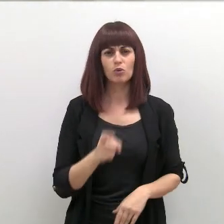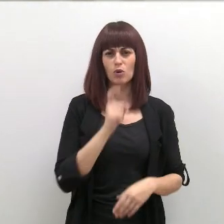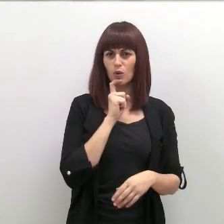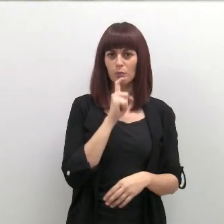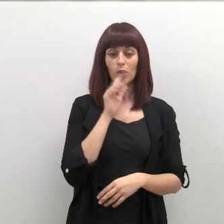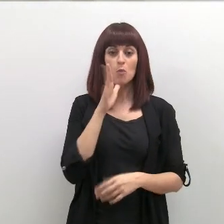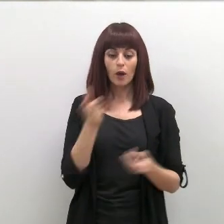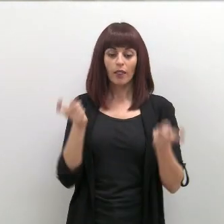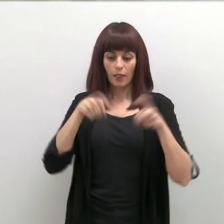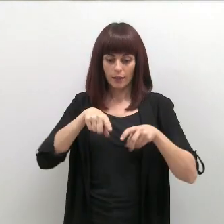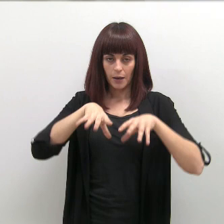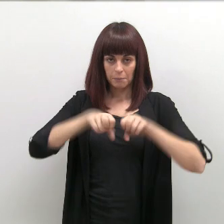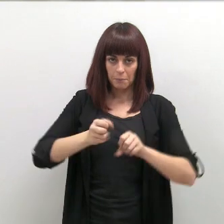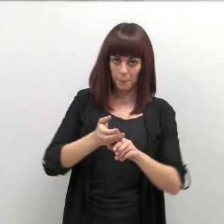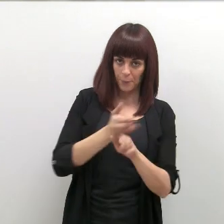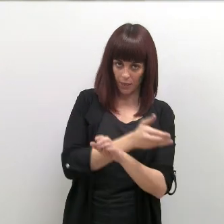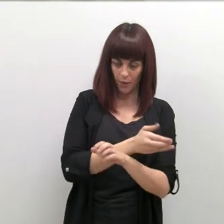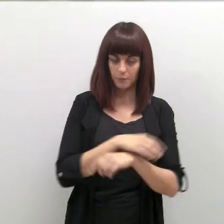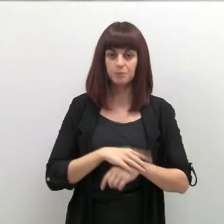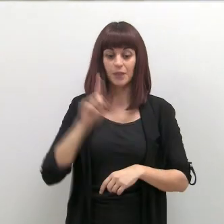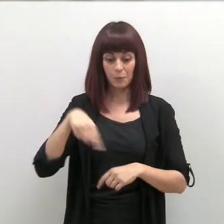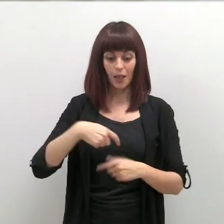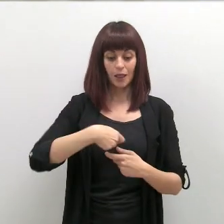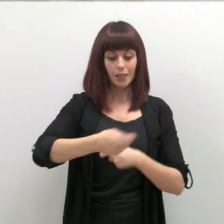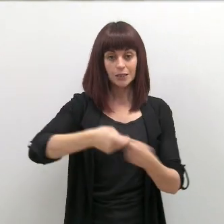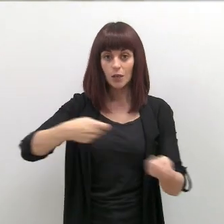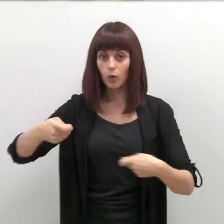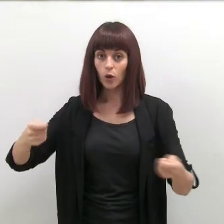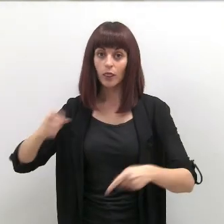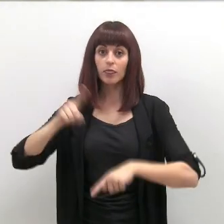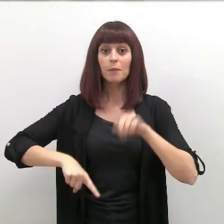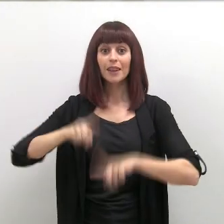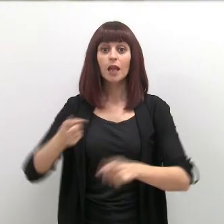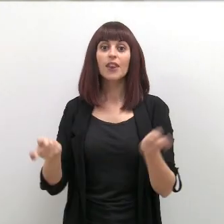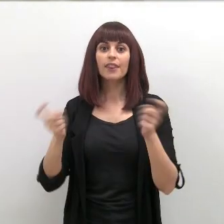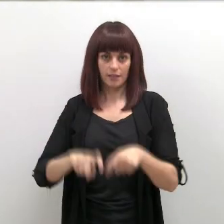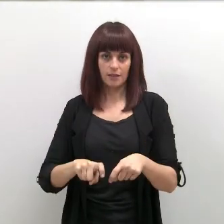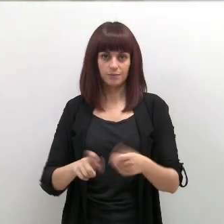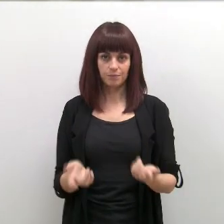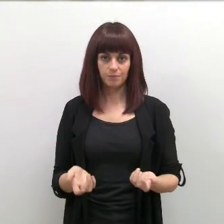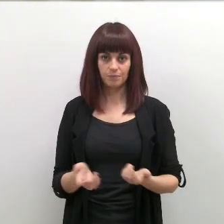requiere una cita previa y la distribución tiene que ser en función de cita. Entonces,